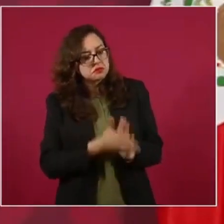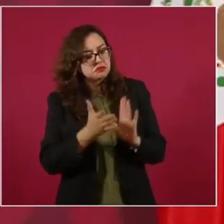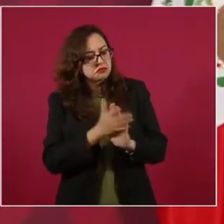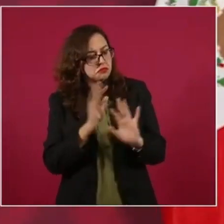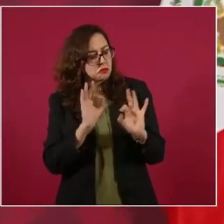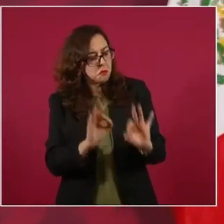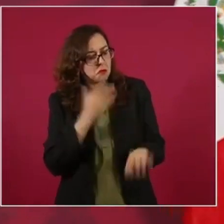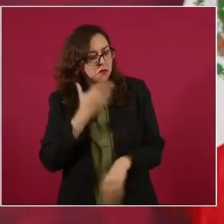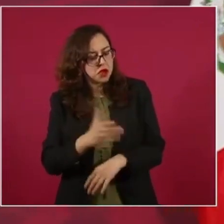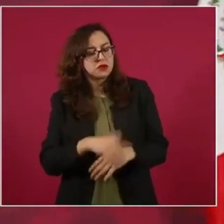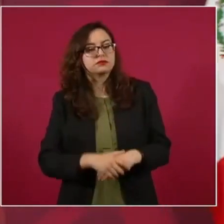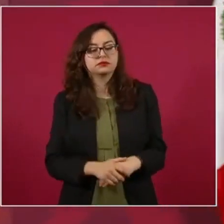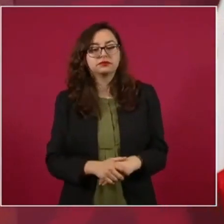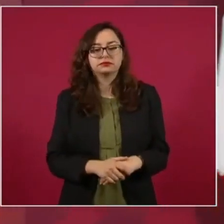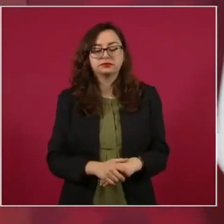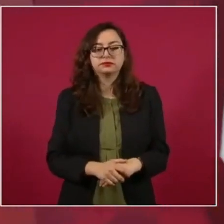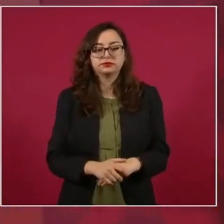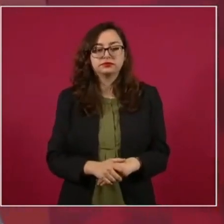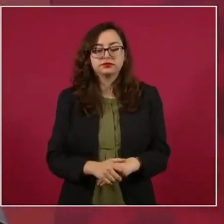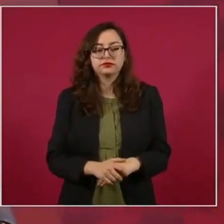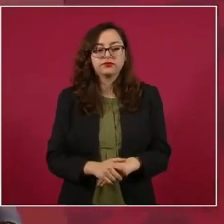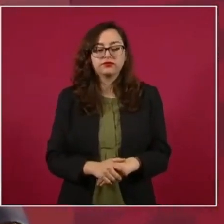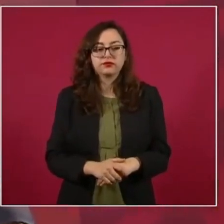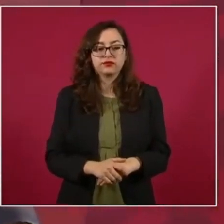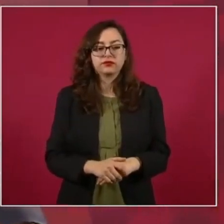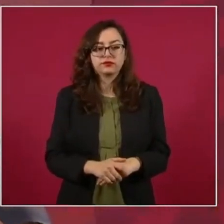Y cuando llegamos nosotros,